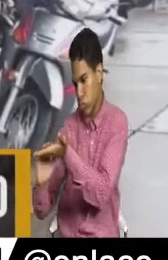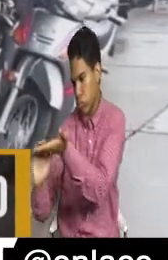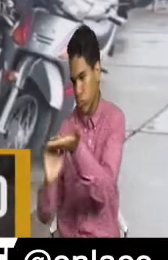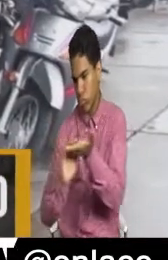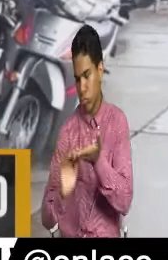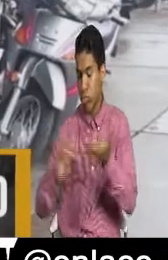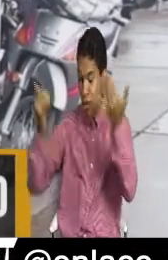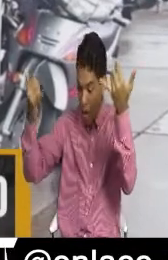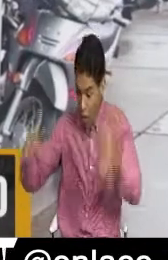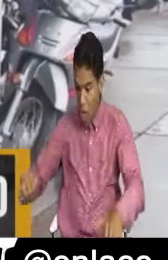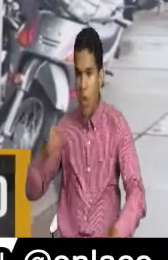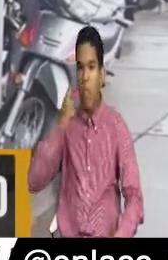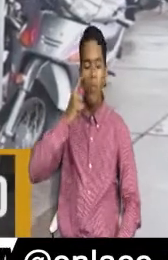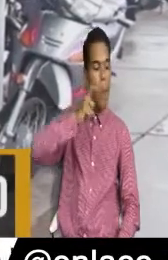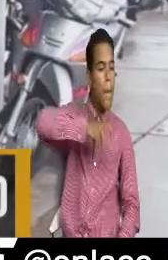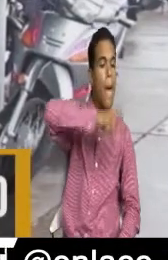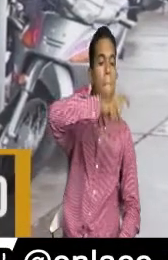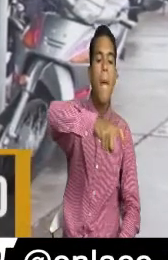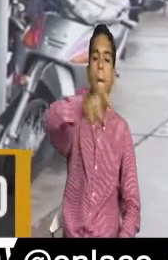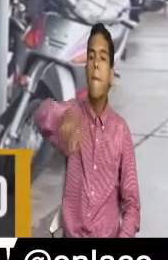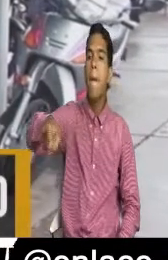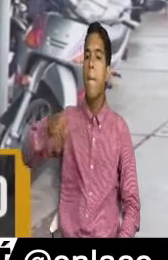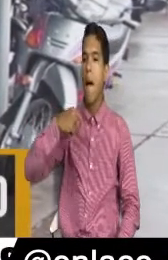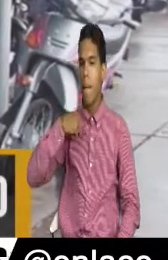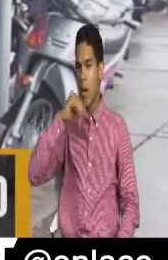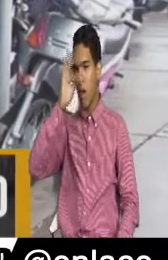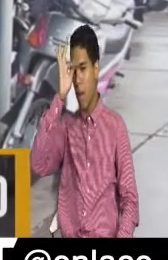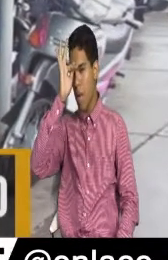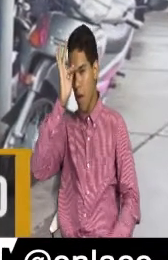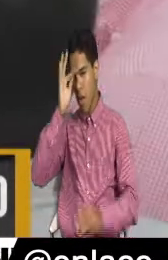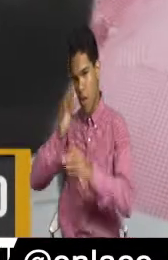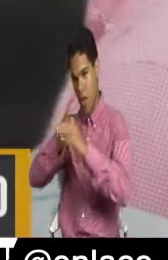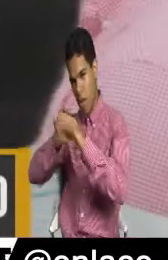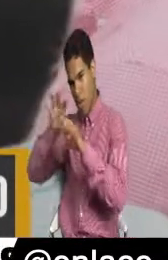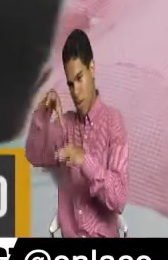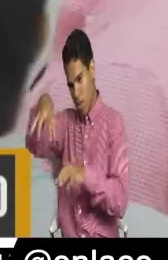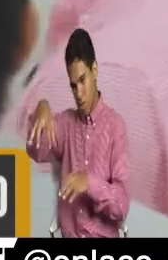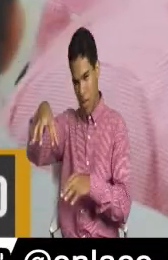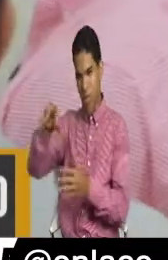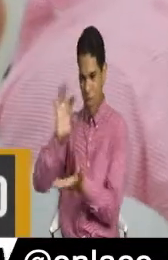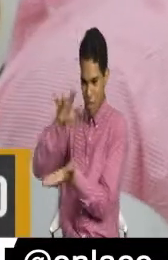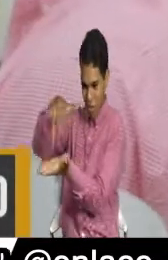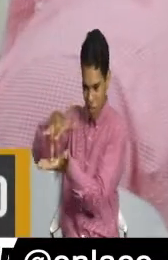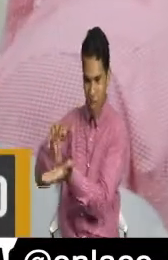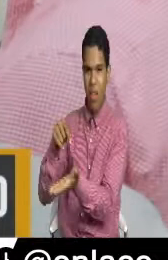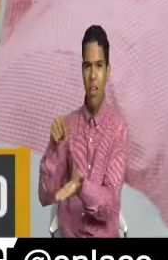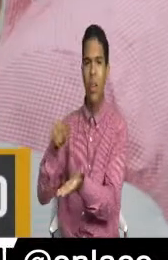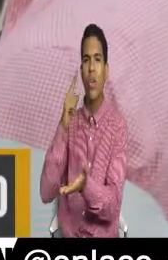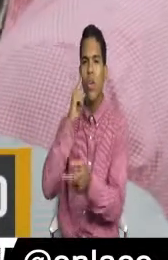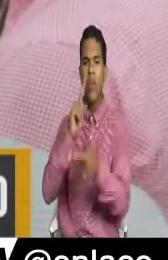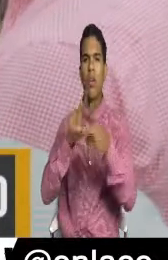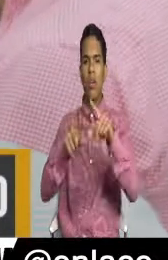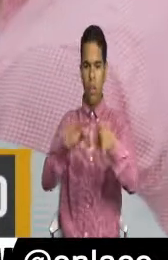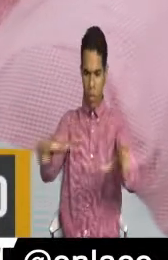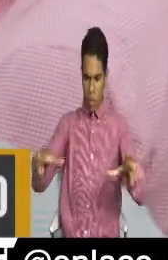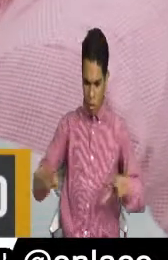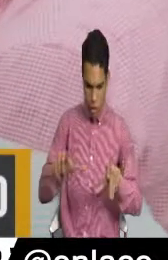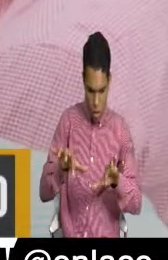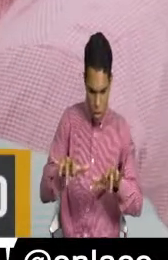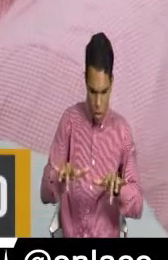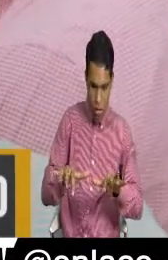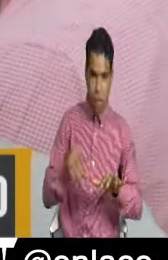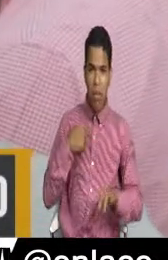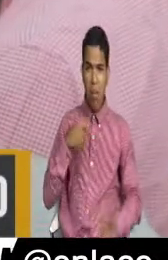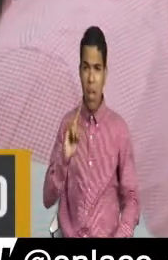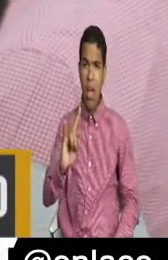por la zona, entre ellos el puesto de salud y el salón digital. Allí el mandatario anunció que no se descarta que este lugar temporalmente se